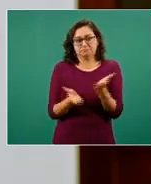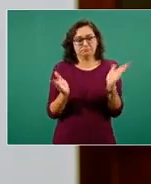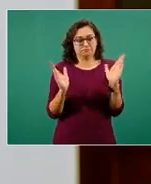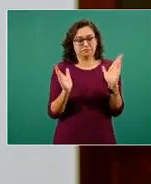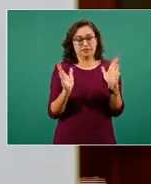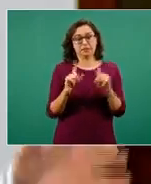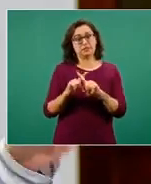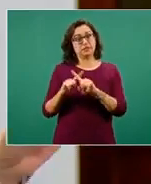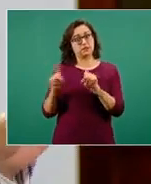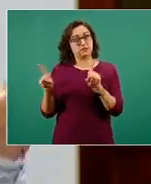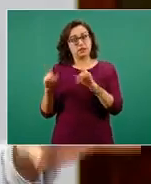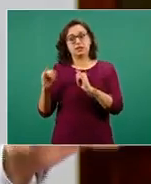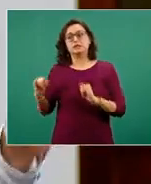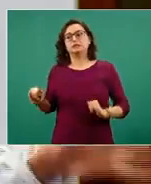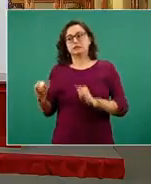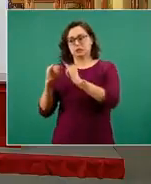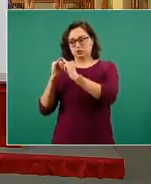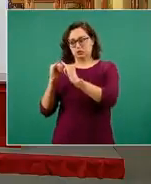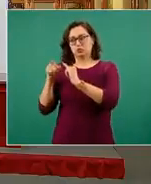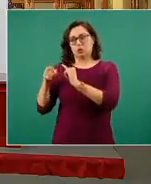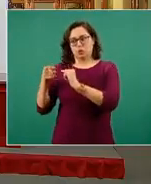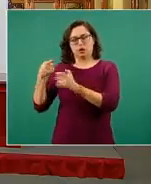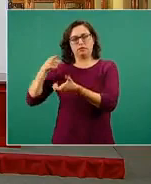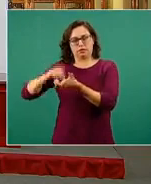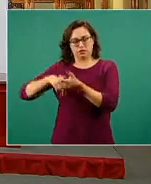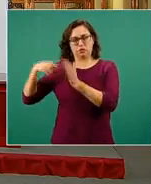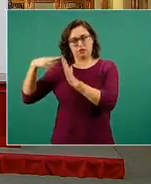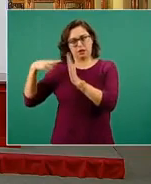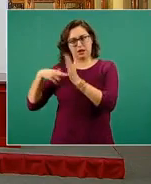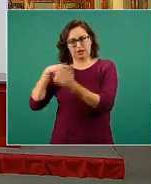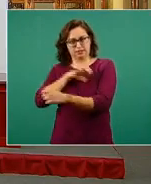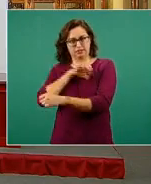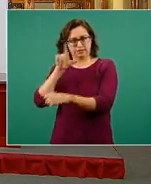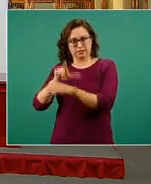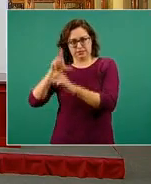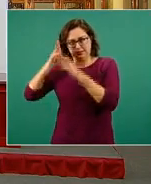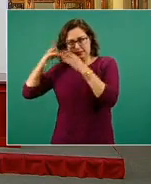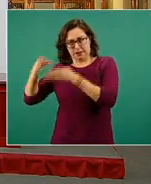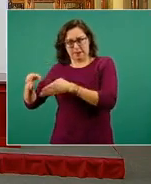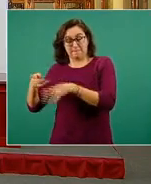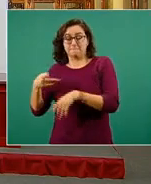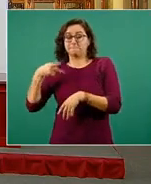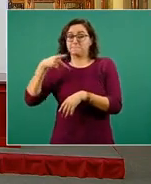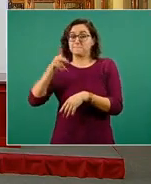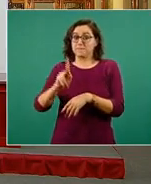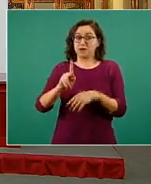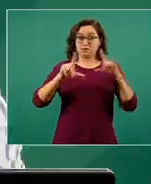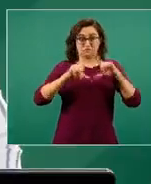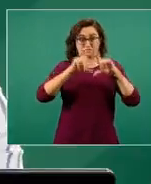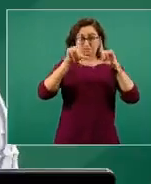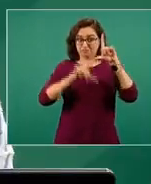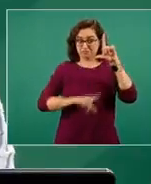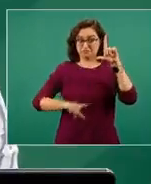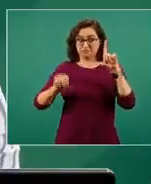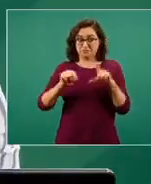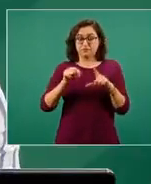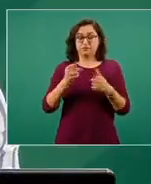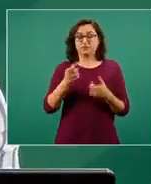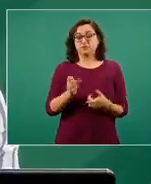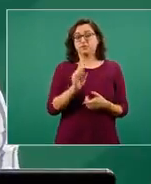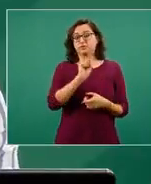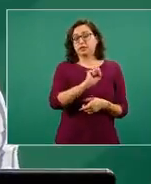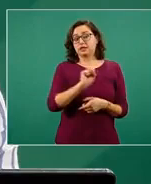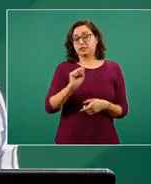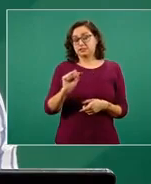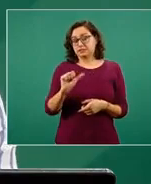especialidad, tiene acciones directas de atención de la salud, pero todo lo demás se articula o se ejecuta a partir